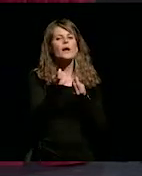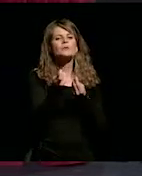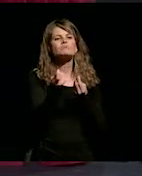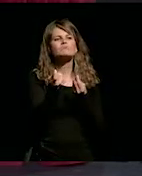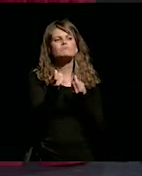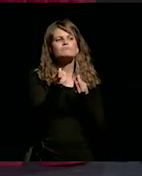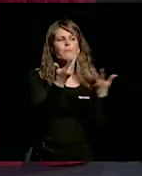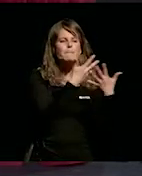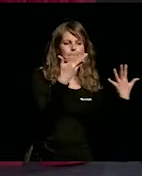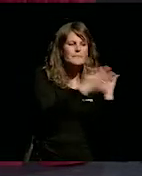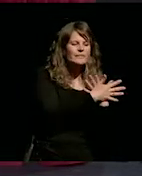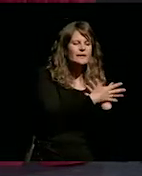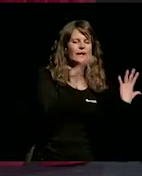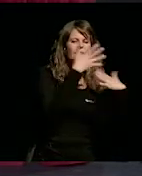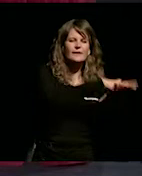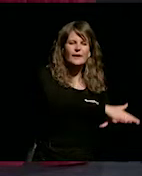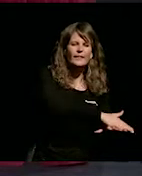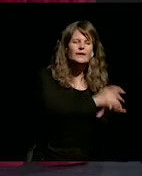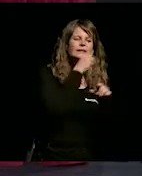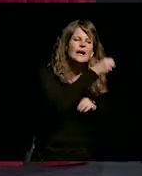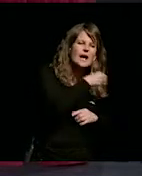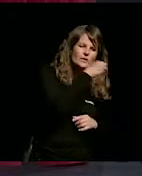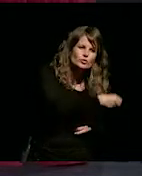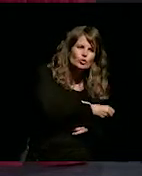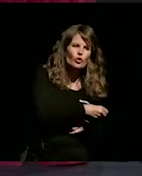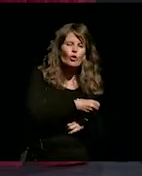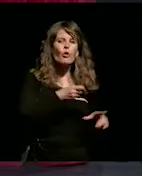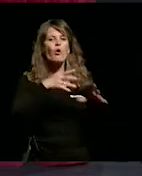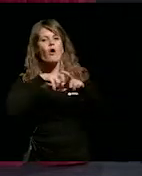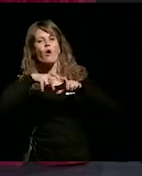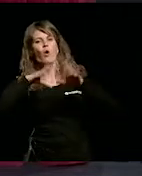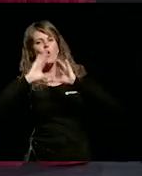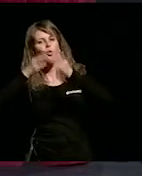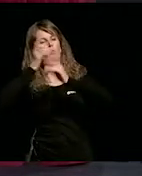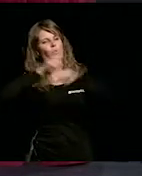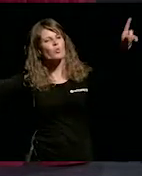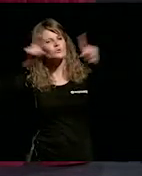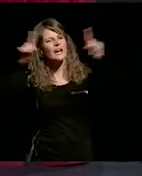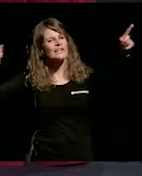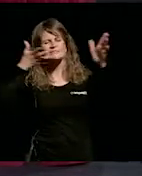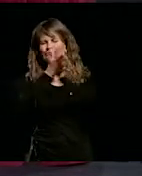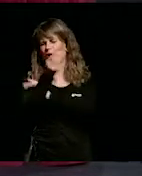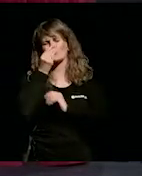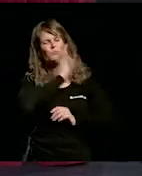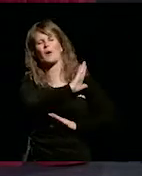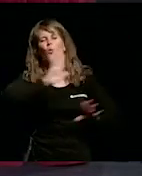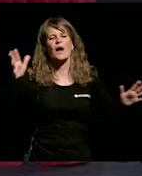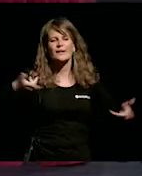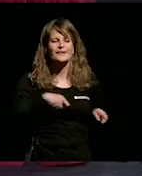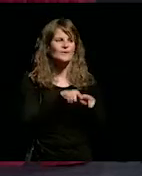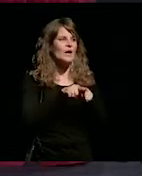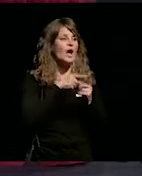integrada del canto, de las bandas musicales, y esto es súper guay. Contamos una